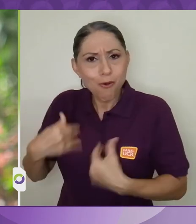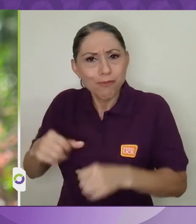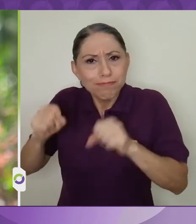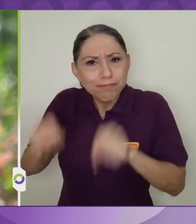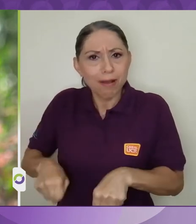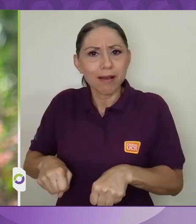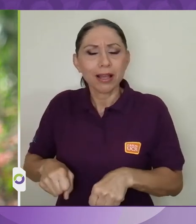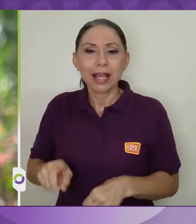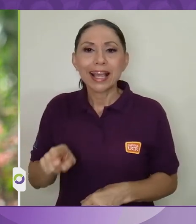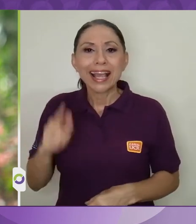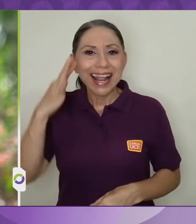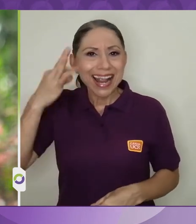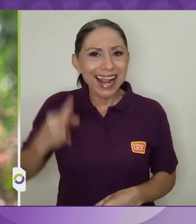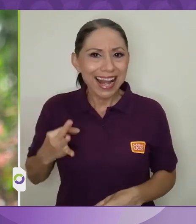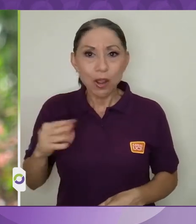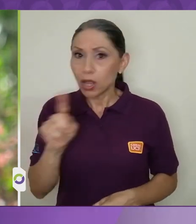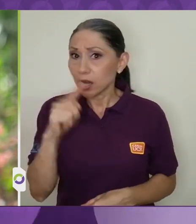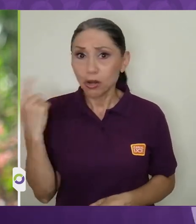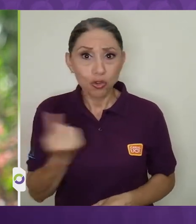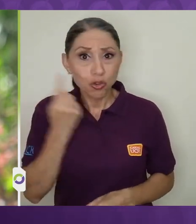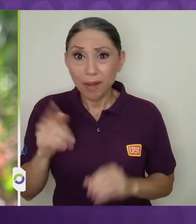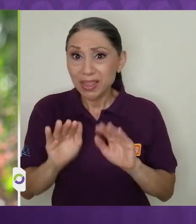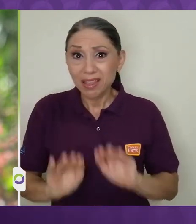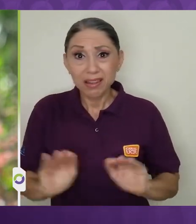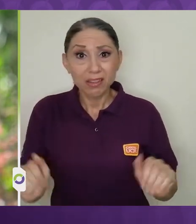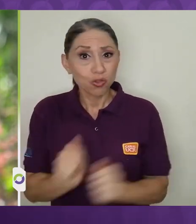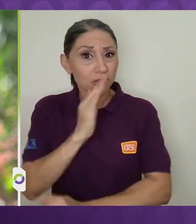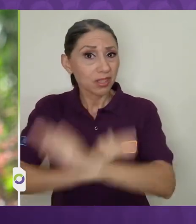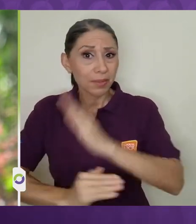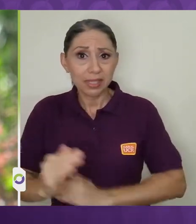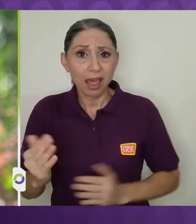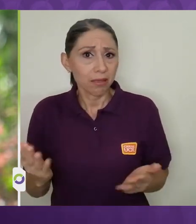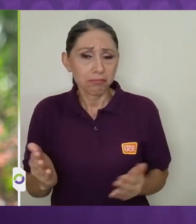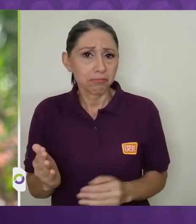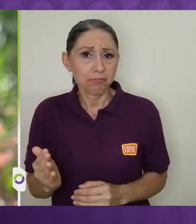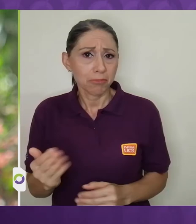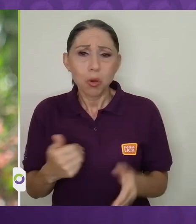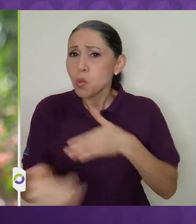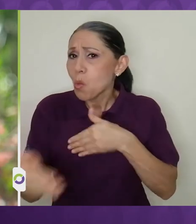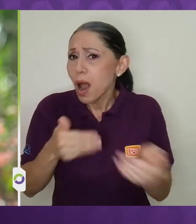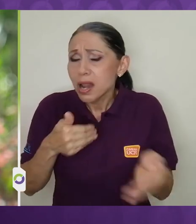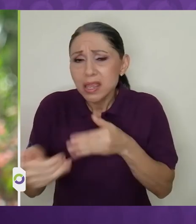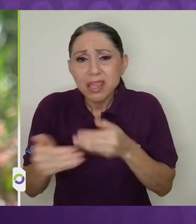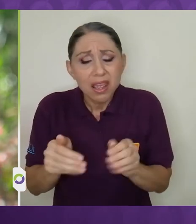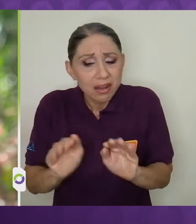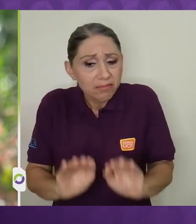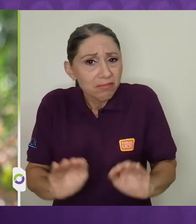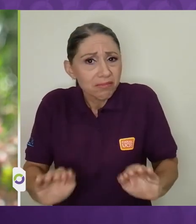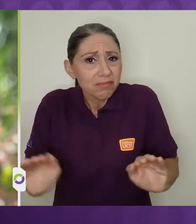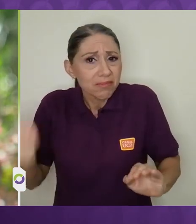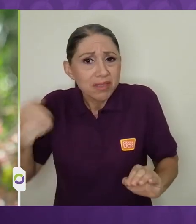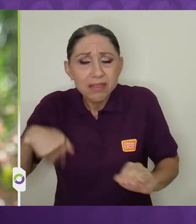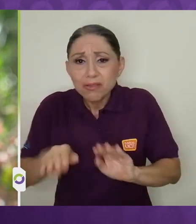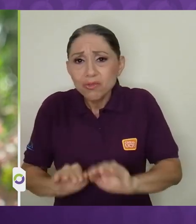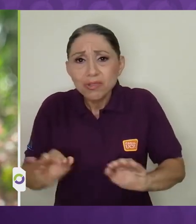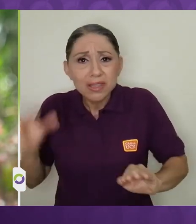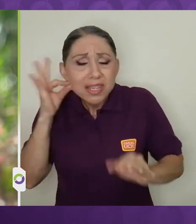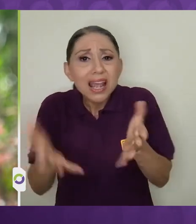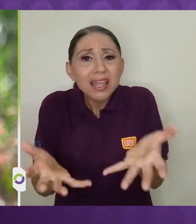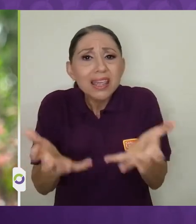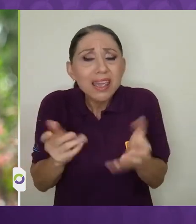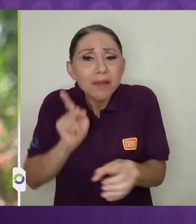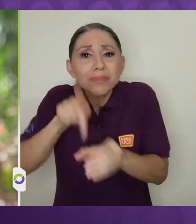ellos. Creo que además no solamente niños con discapacidad, cualquier chiquito o chiquita que quiera